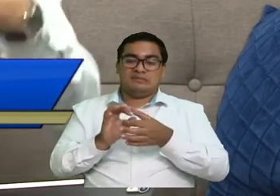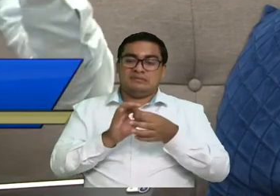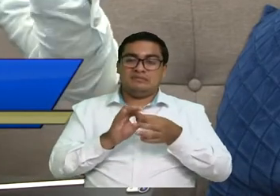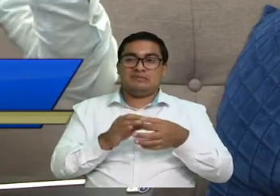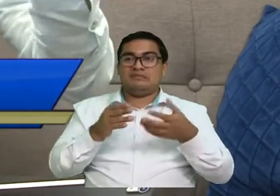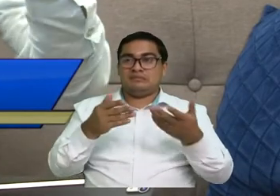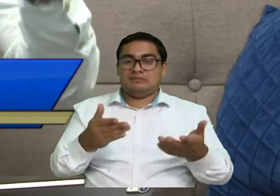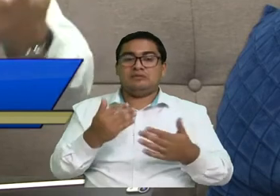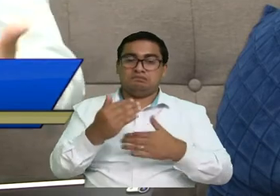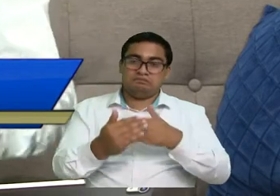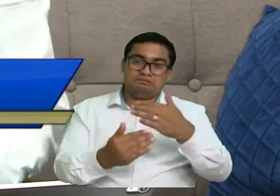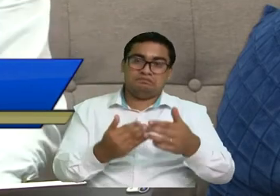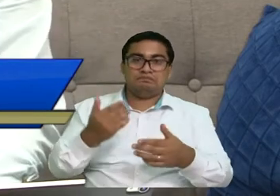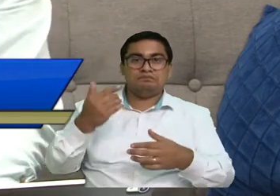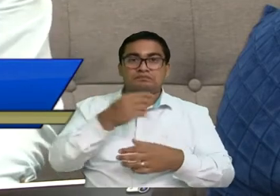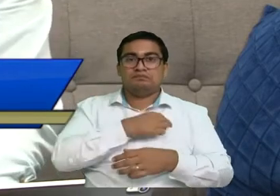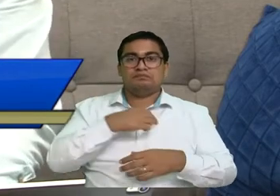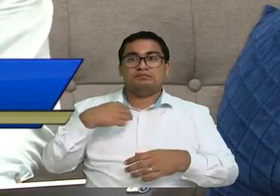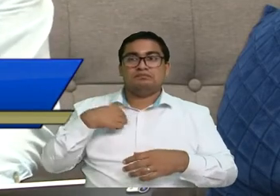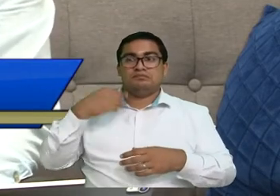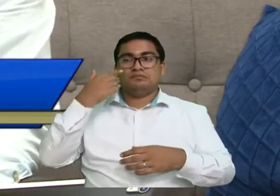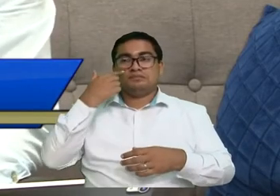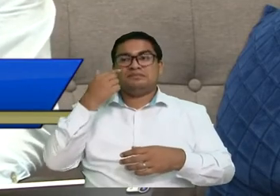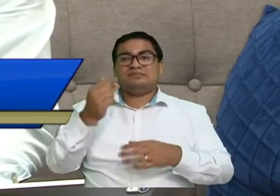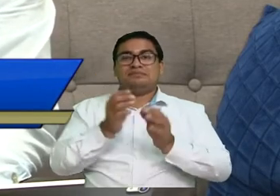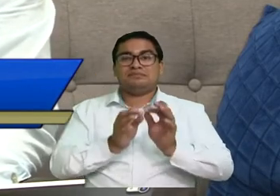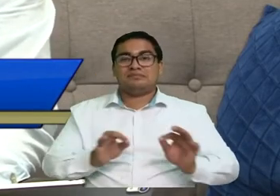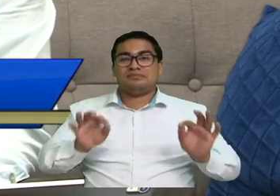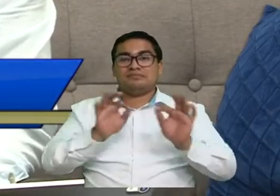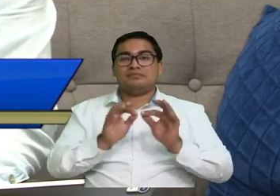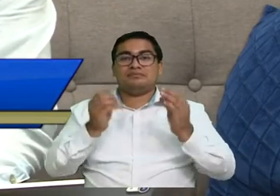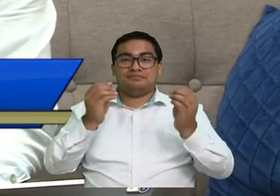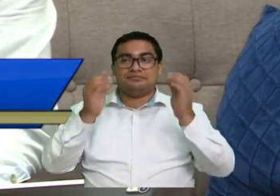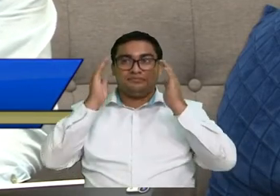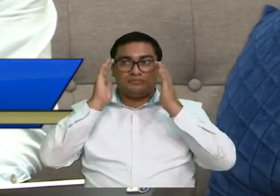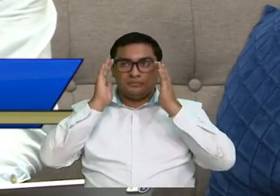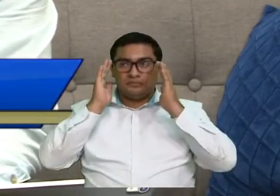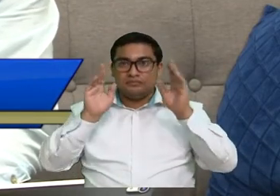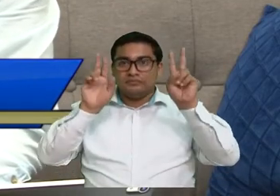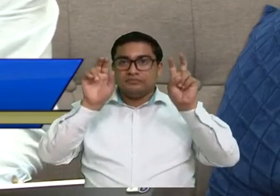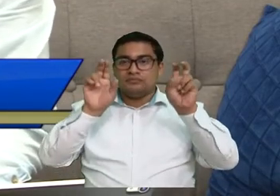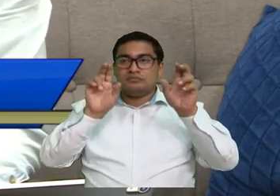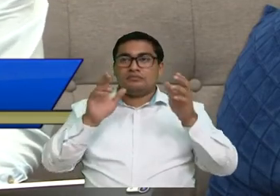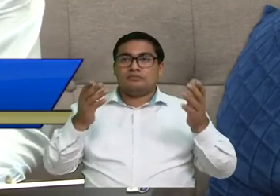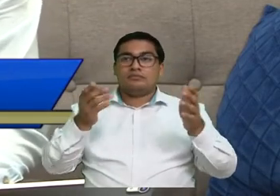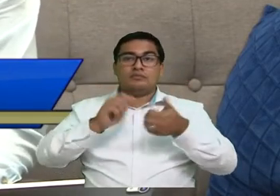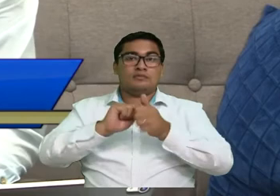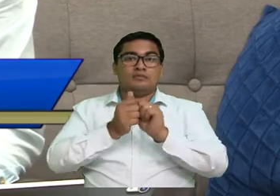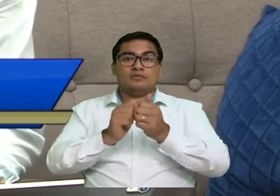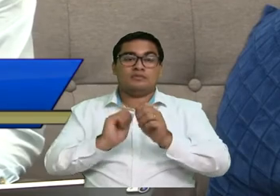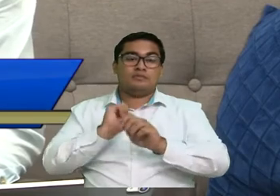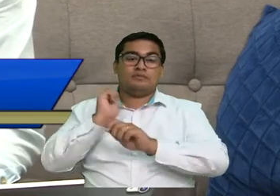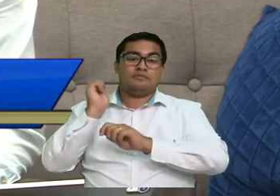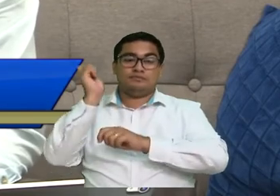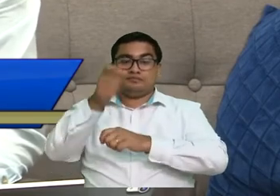¿verdad? Para irles desarrollando esto. Y también en la parte de la pesca deportiva.